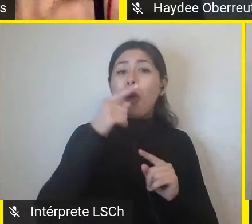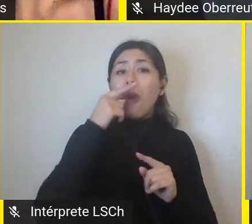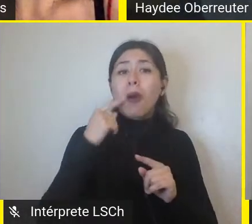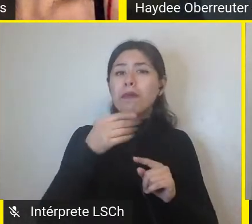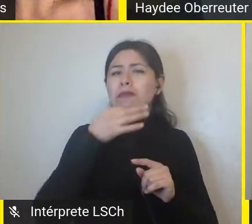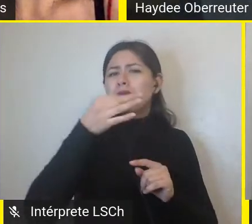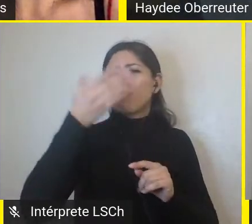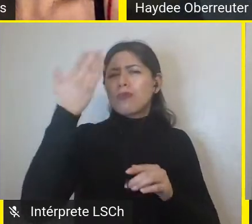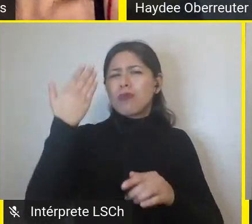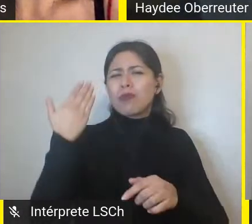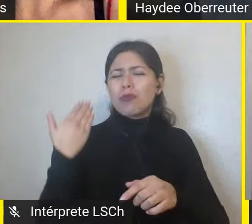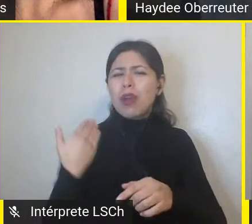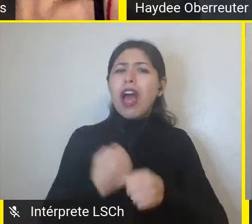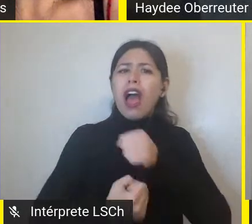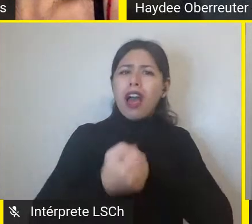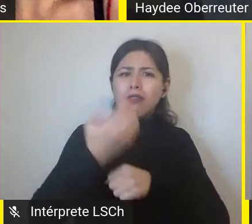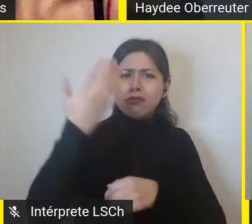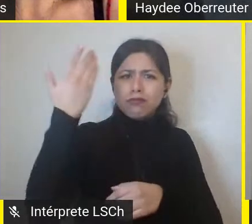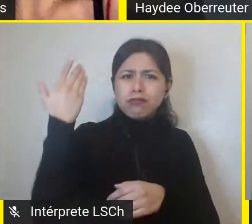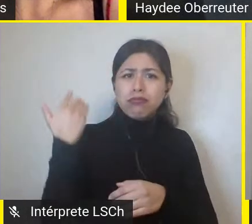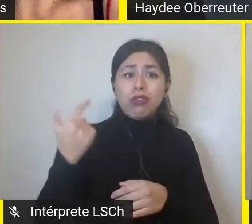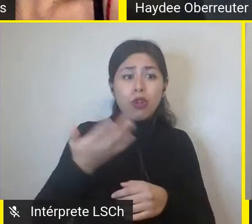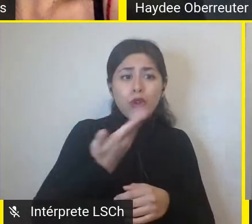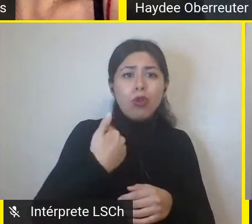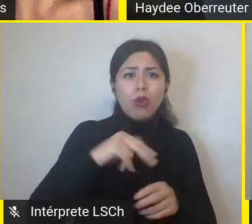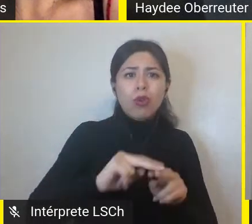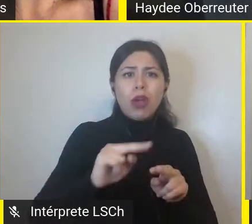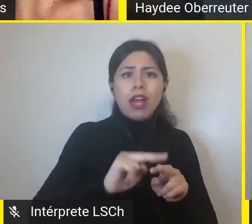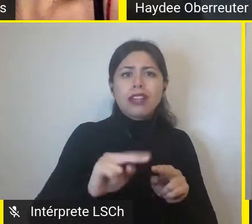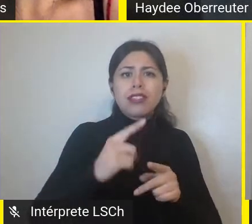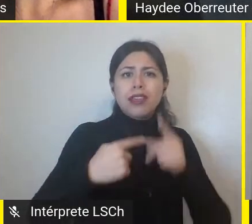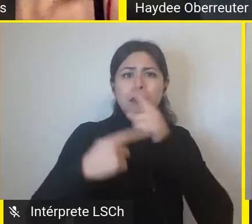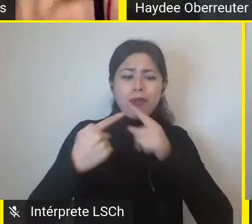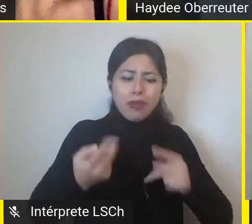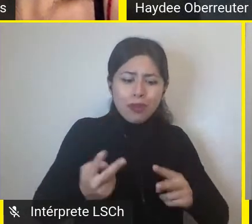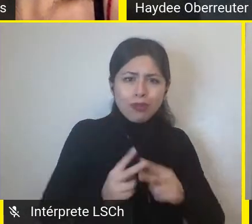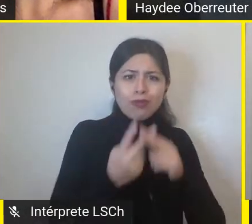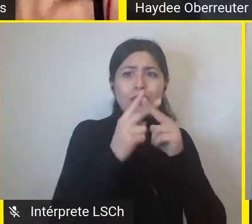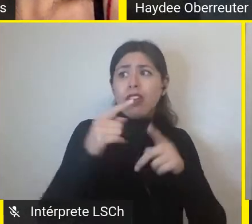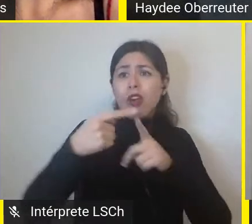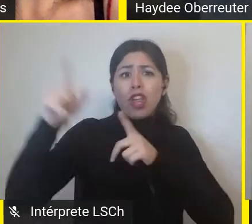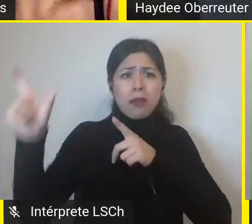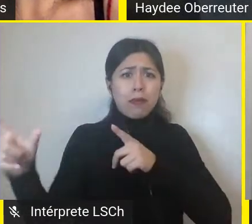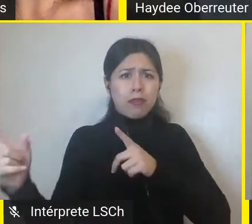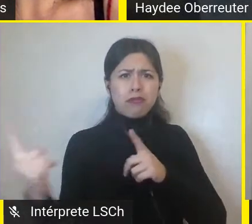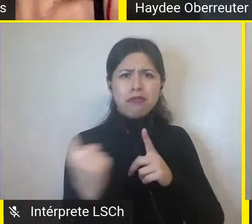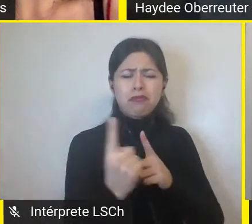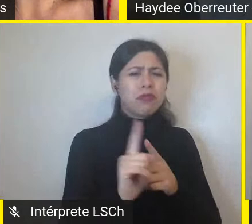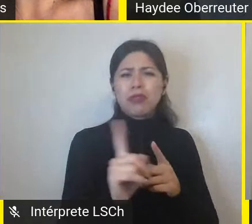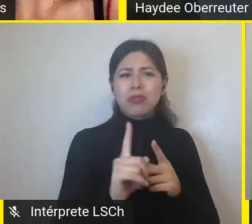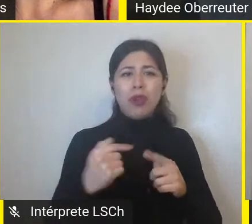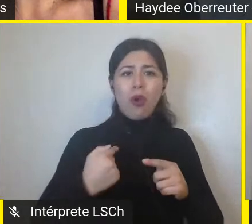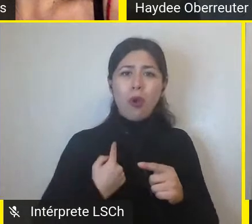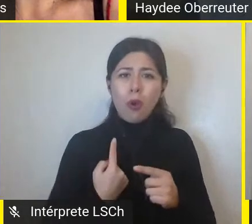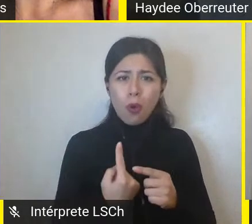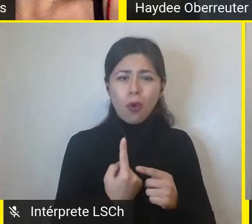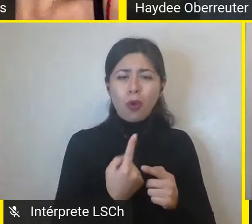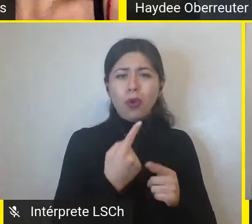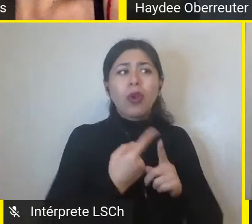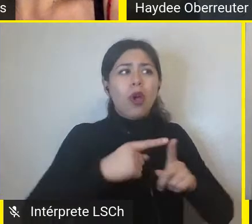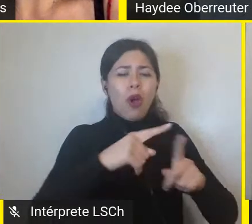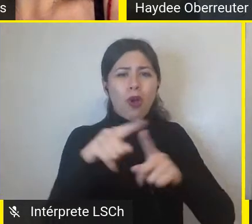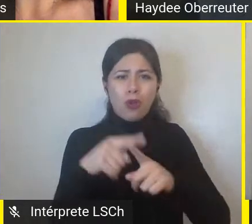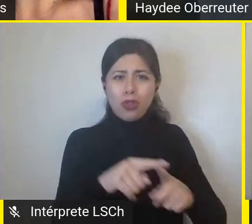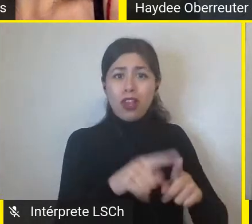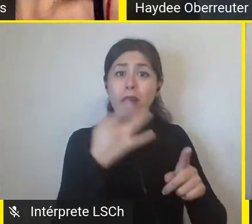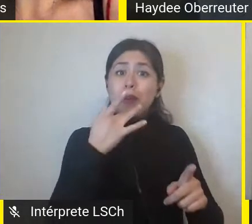años, nosotros hacemos nuestra historia, nadie la tiene que hacer por nosotros. La de uno y la de los demás. Porque si la de los